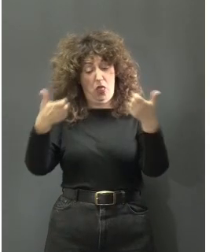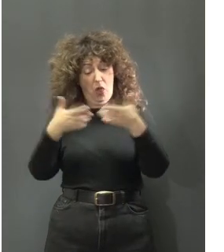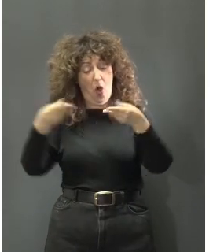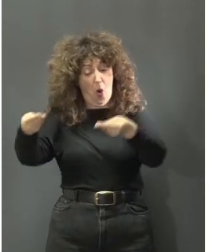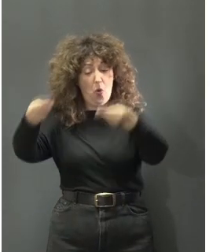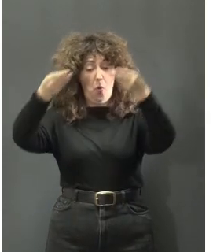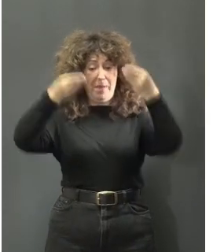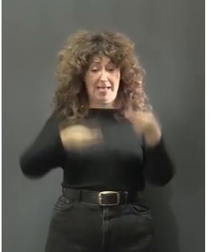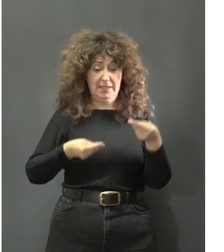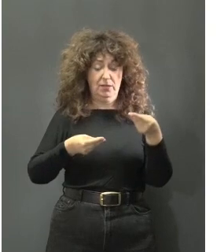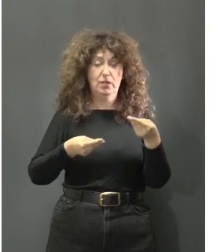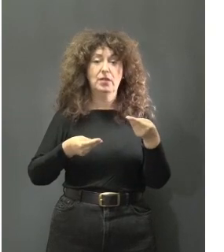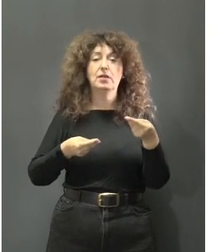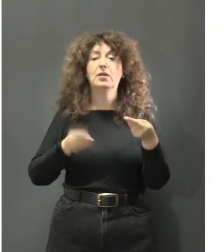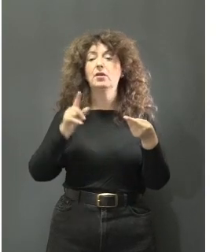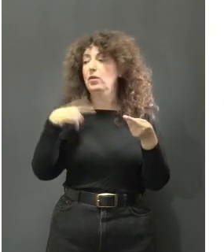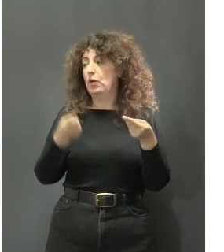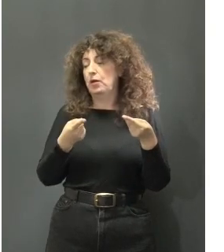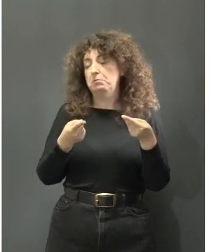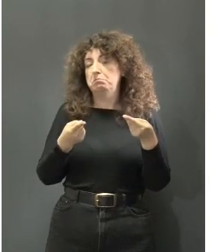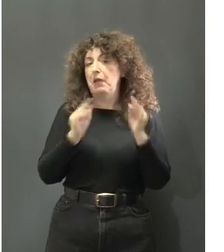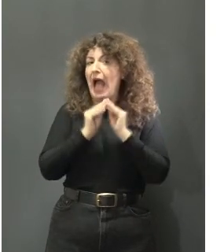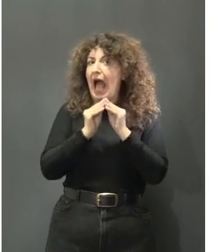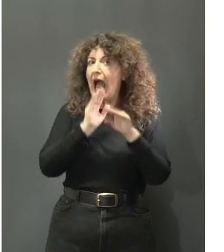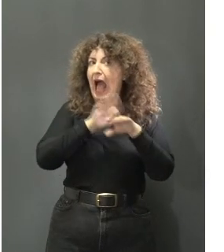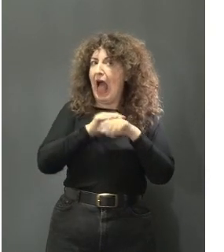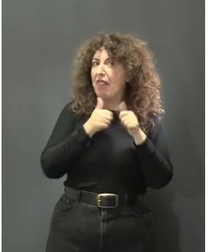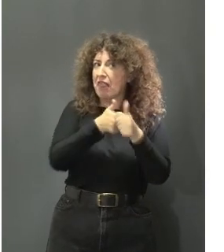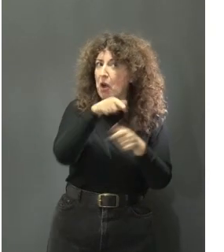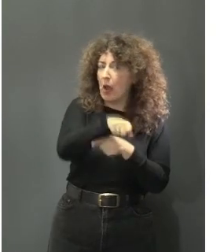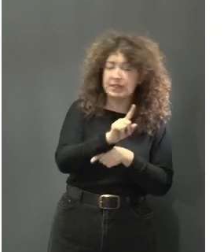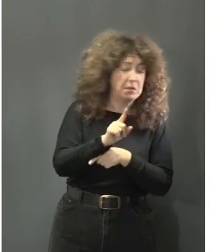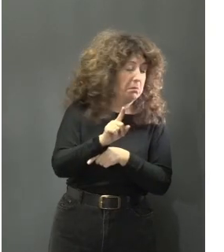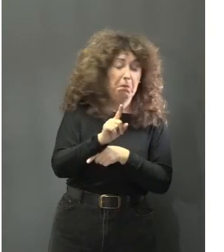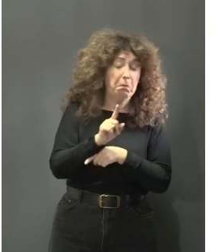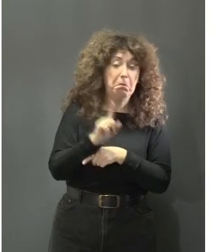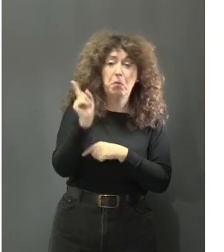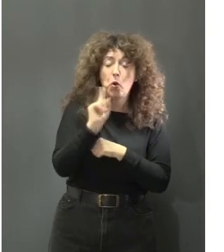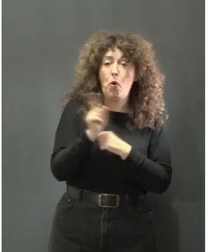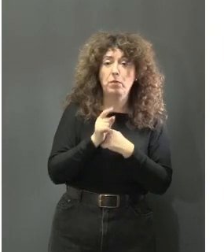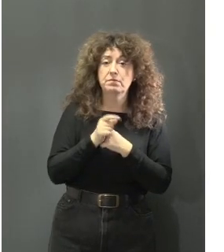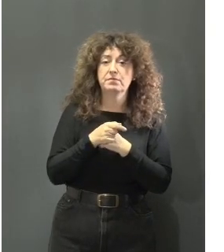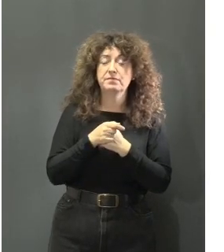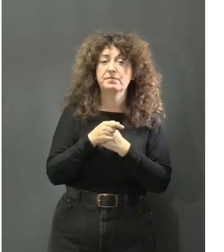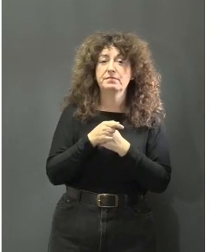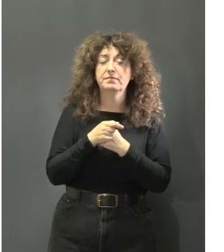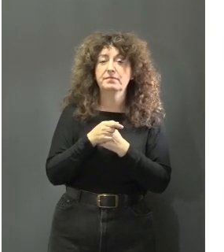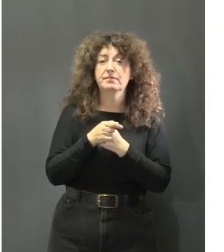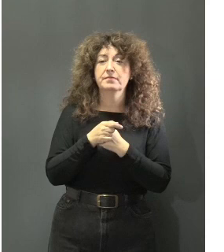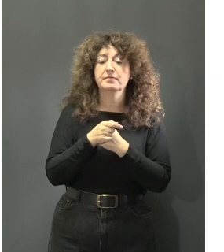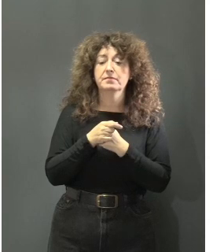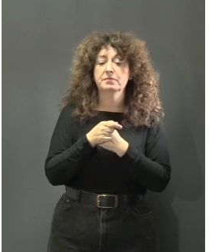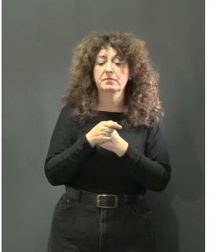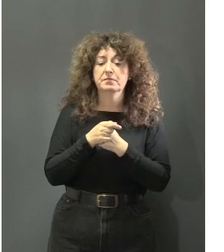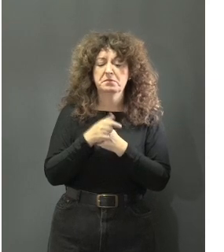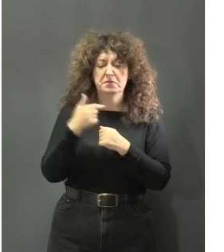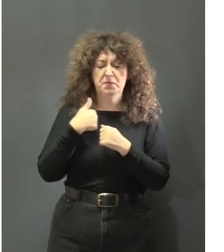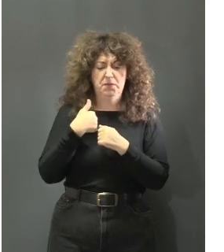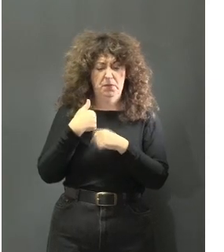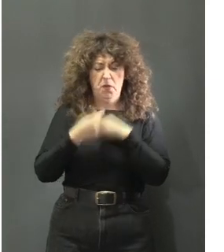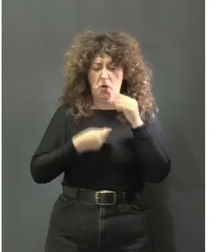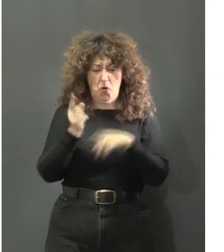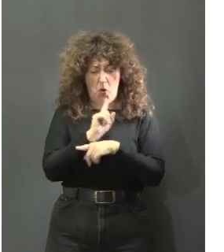cuando redacto, pues voy a hacerlo así. No, lo que se produce es, yo no lo hago,